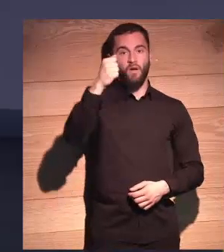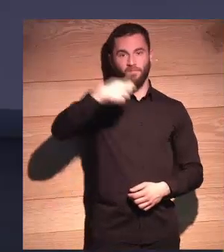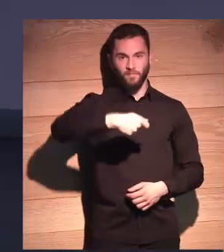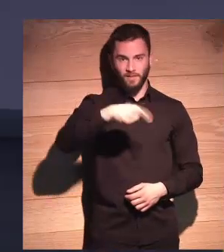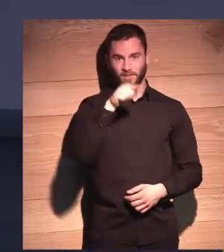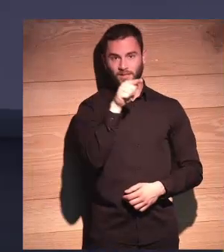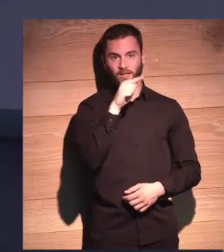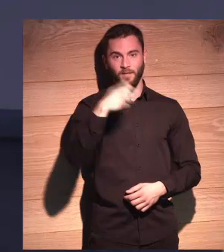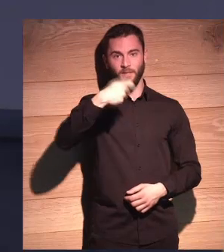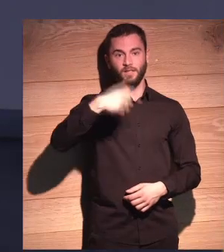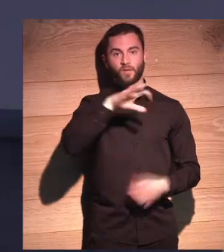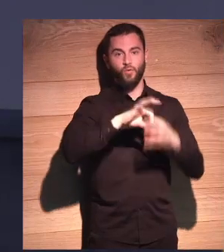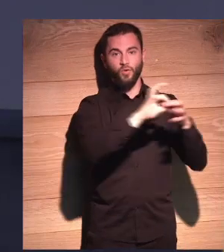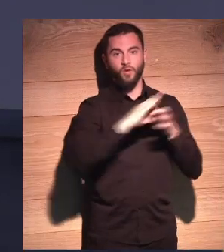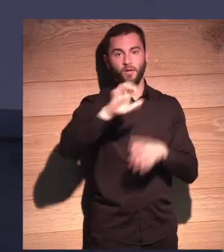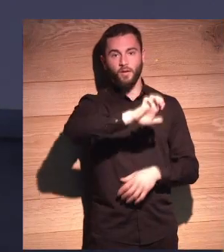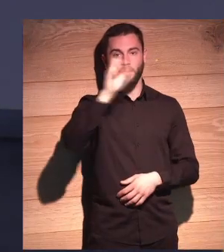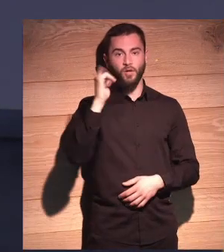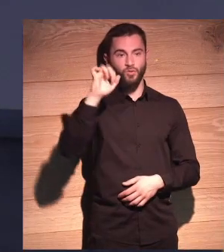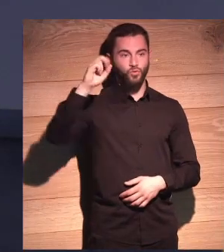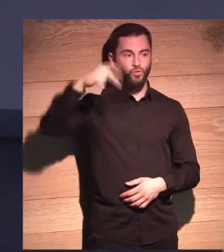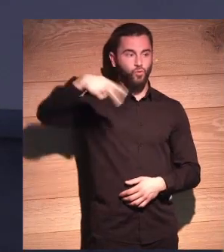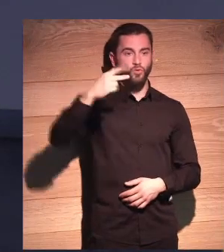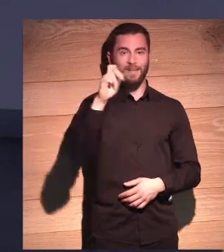y el presidente de la Unión Europea, que se llamaba Juncker.